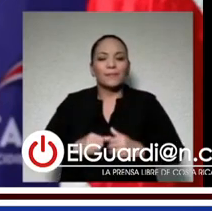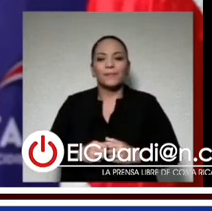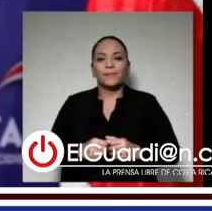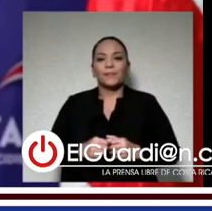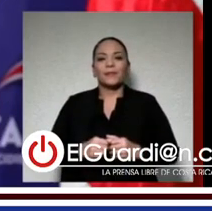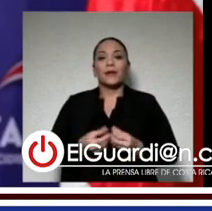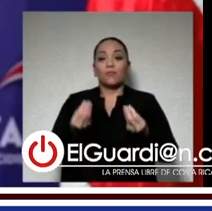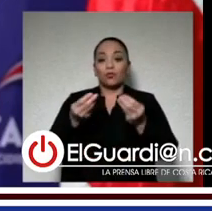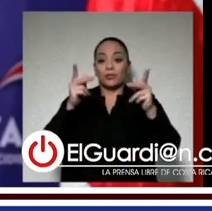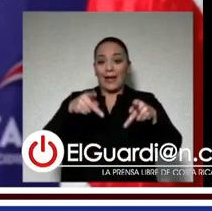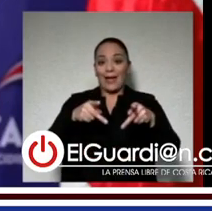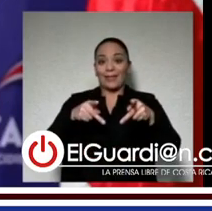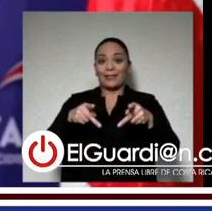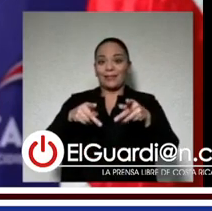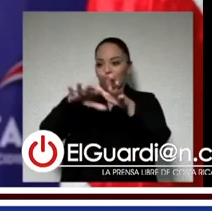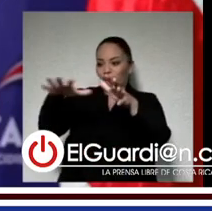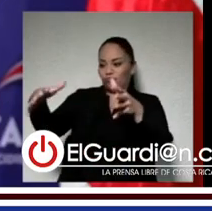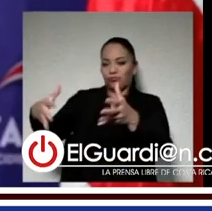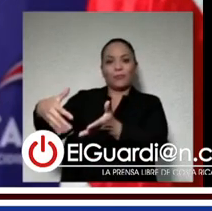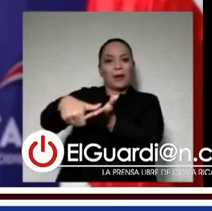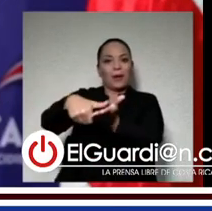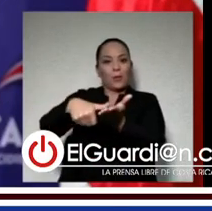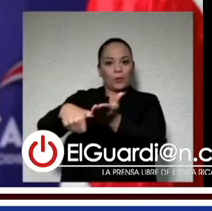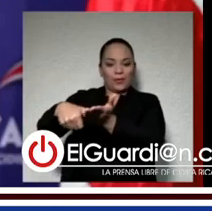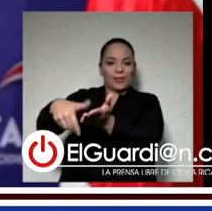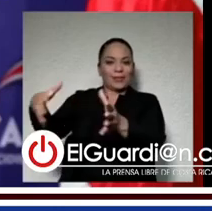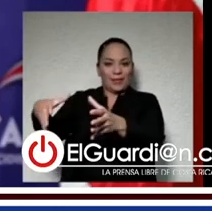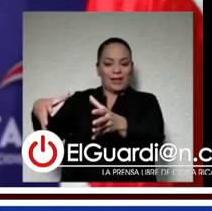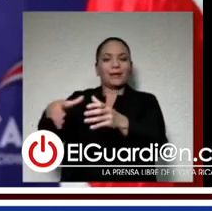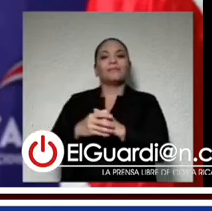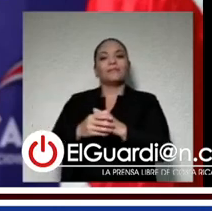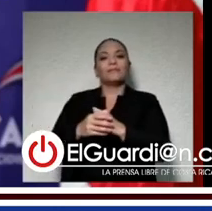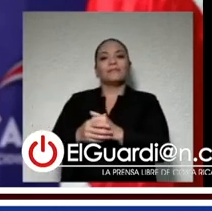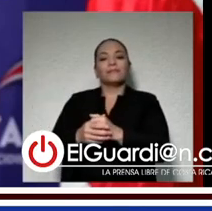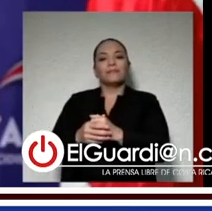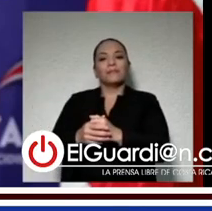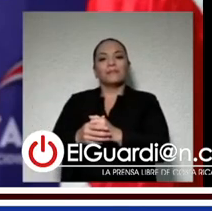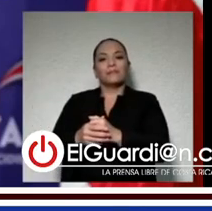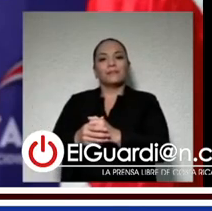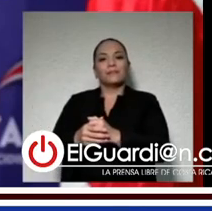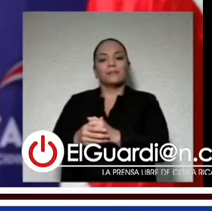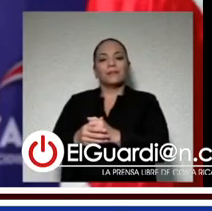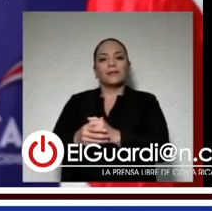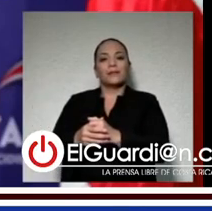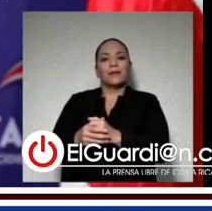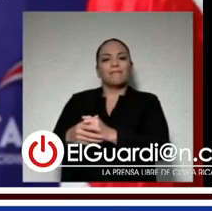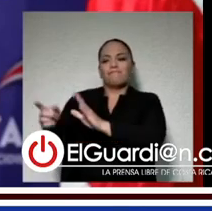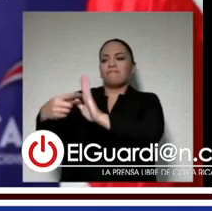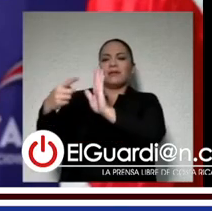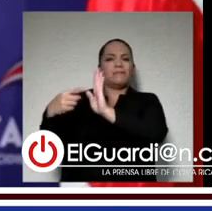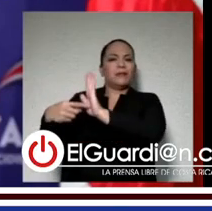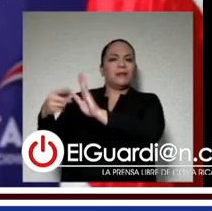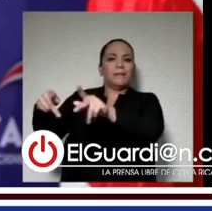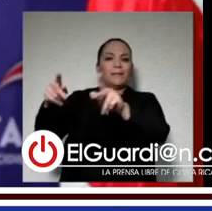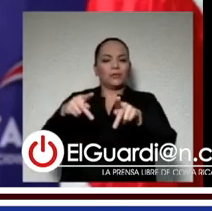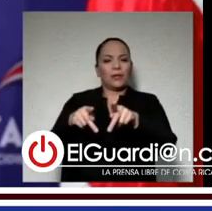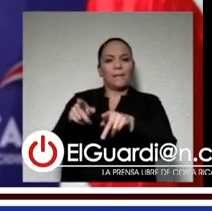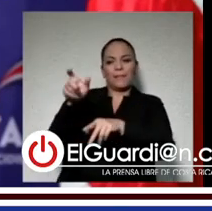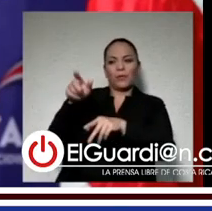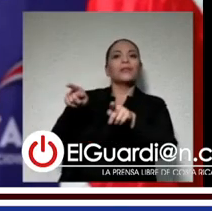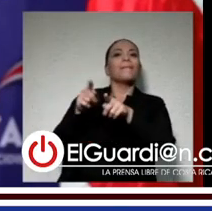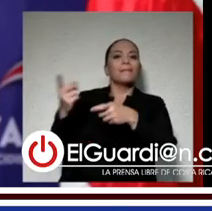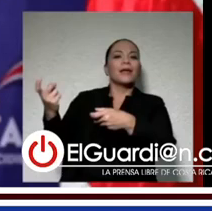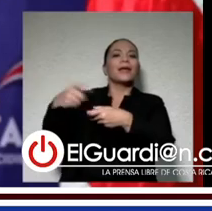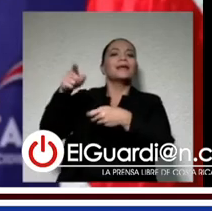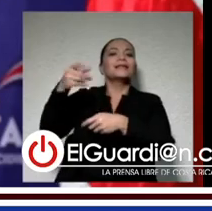de gente que se unió, se unieron personajes, que eran miles, como este señor que se hace llamar Piero Calambrelli,